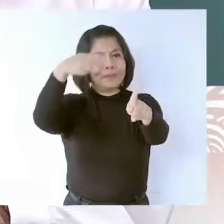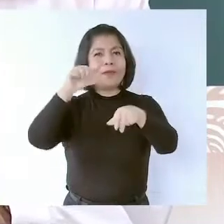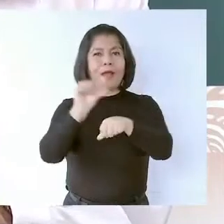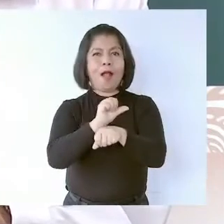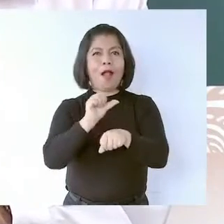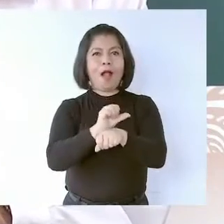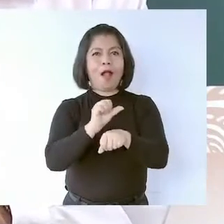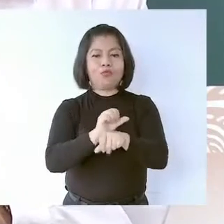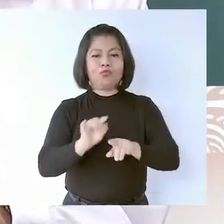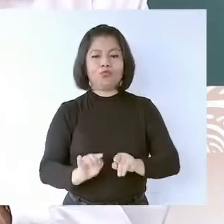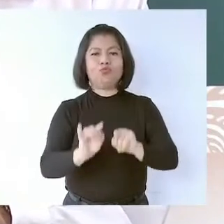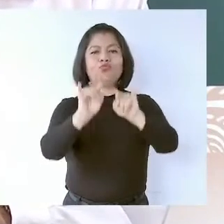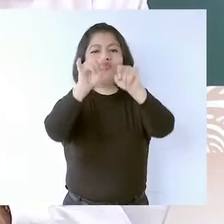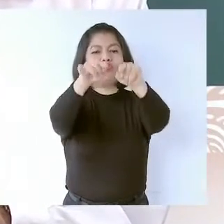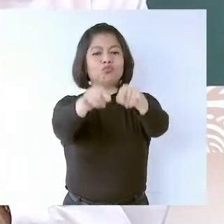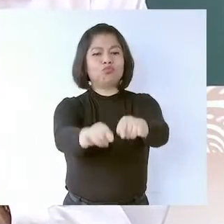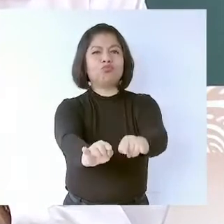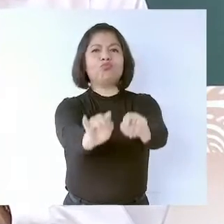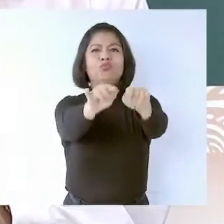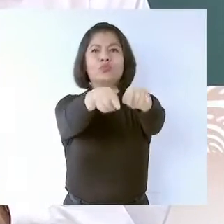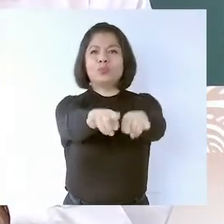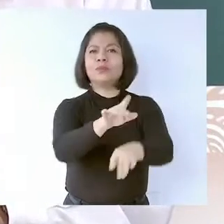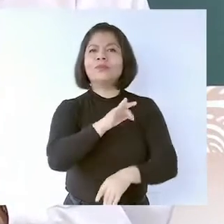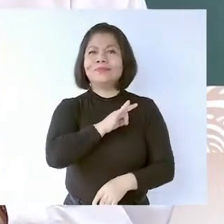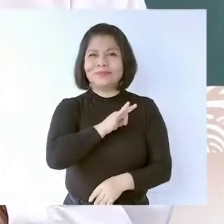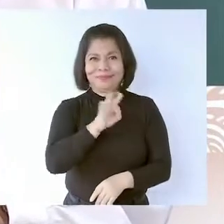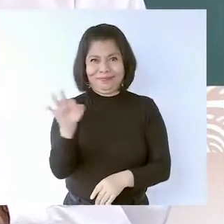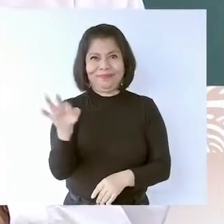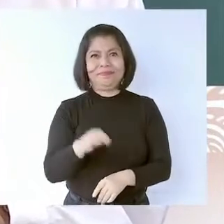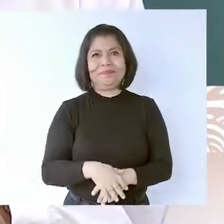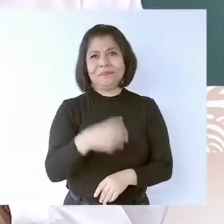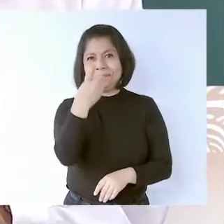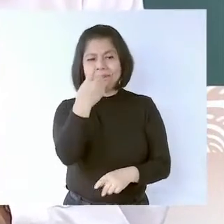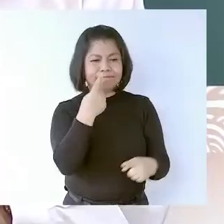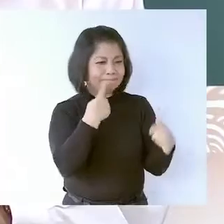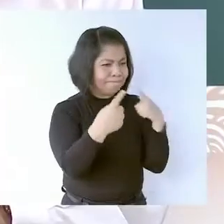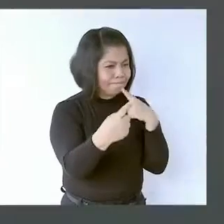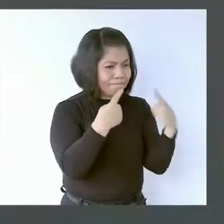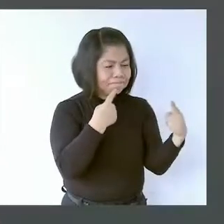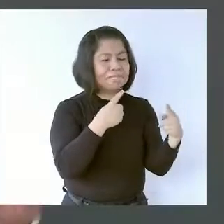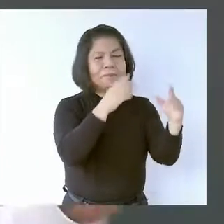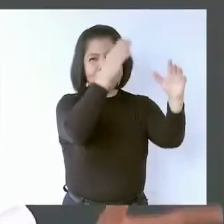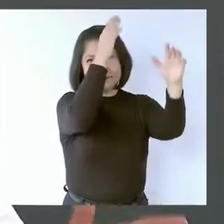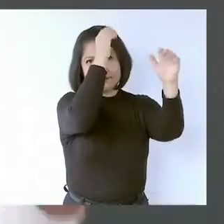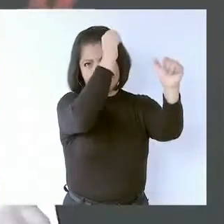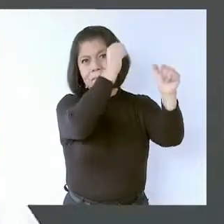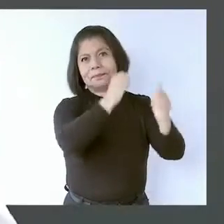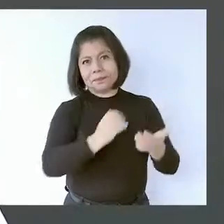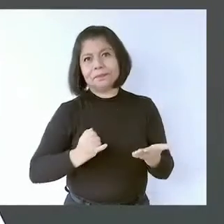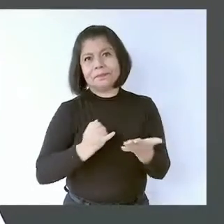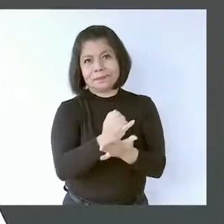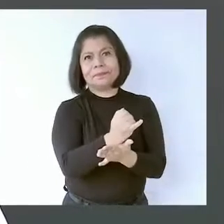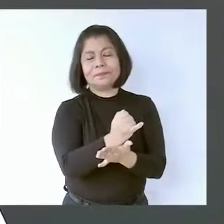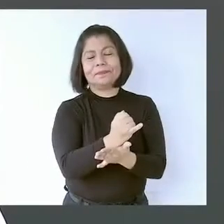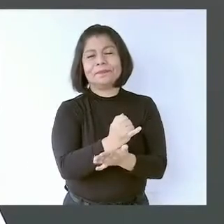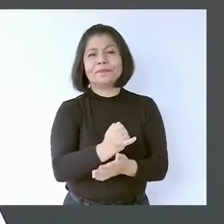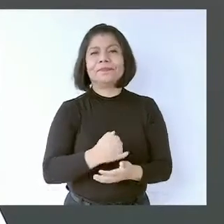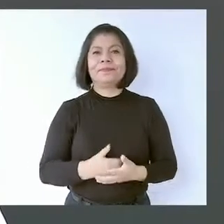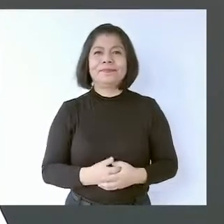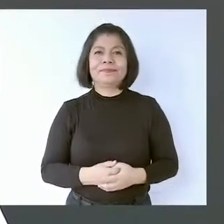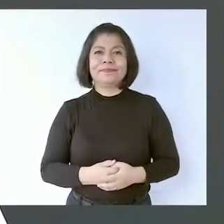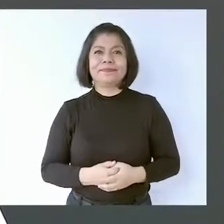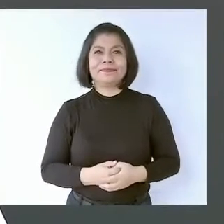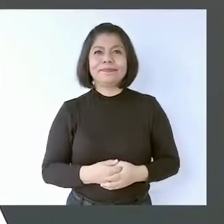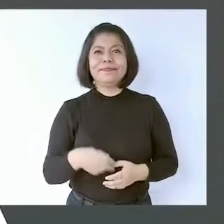esencia de todo. Y platicando sobre esto, pues aquí